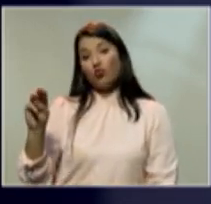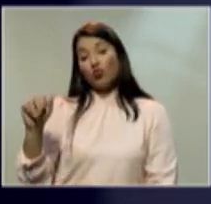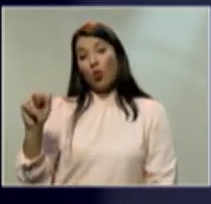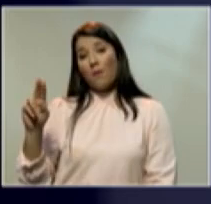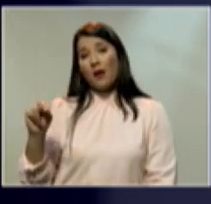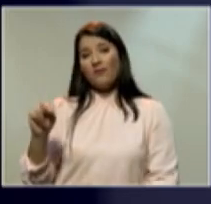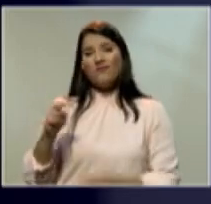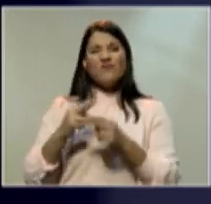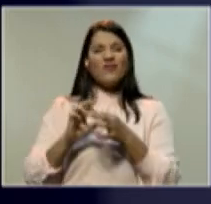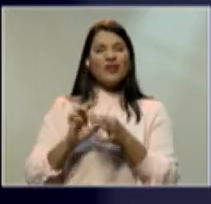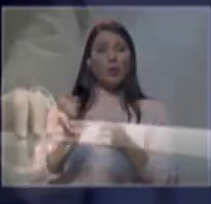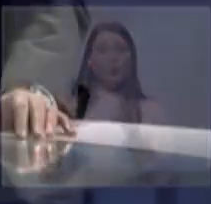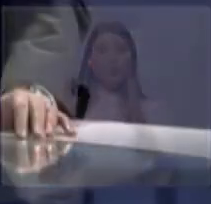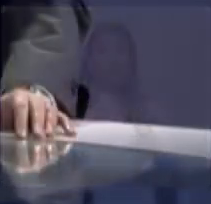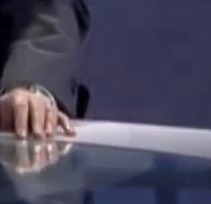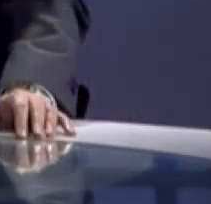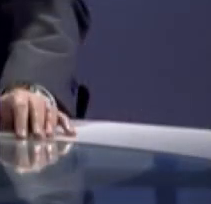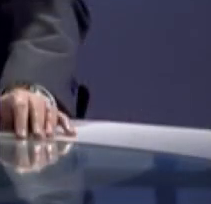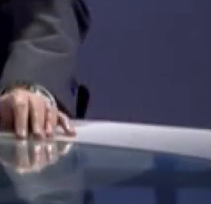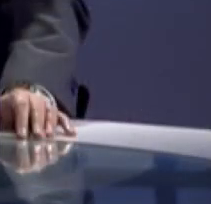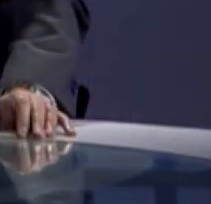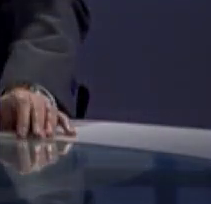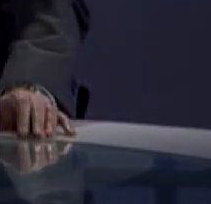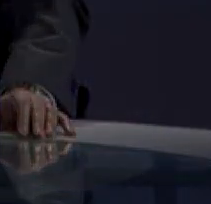sobre muchas cosas.